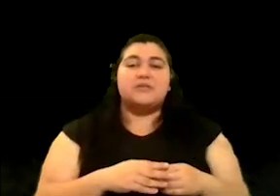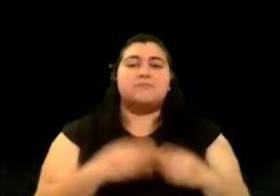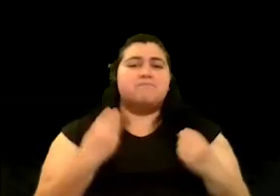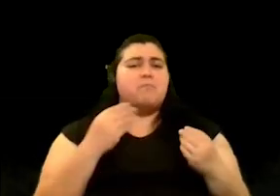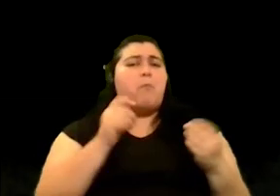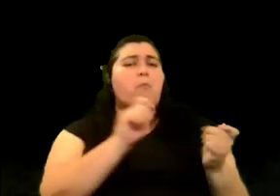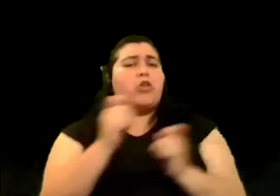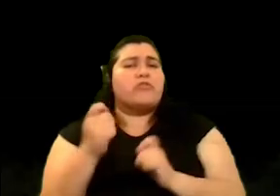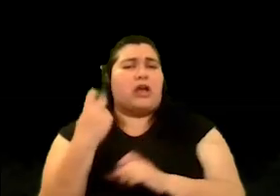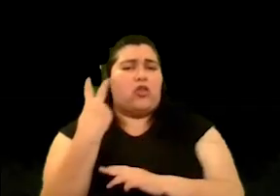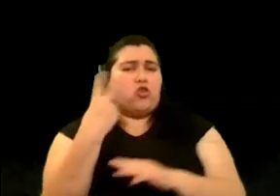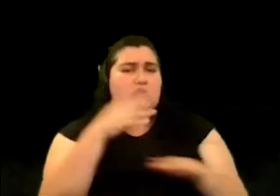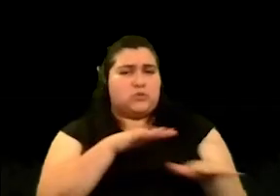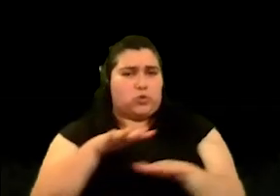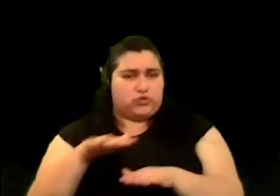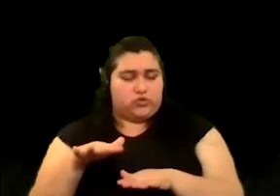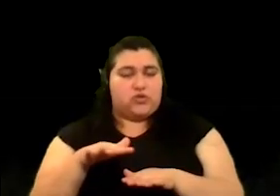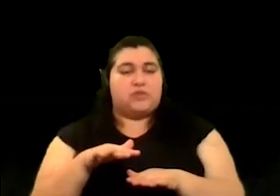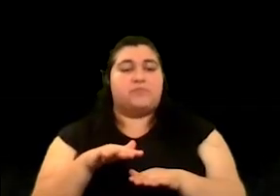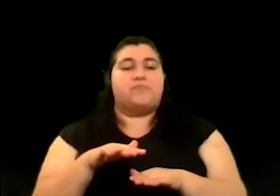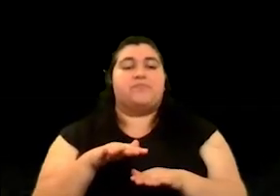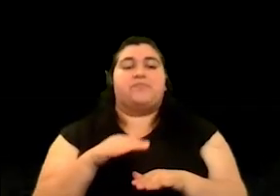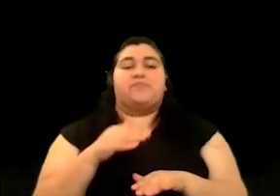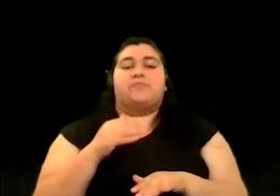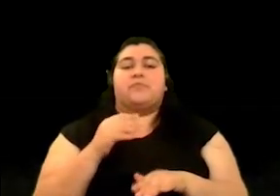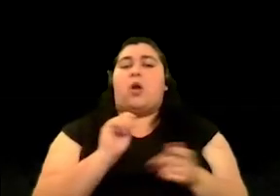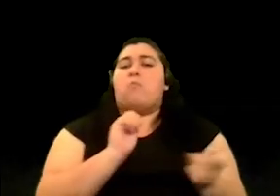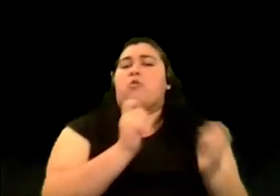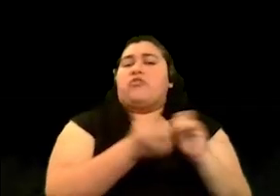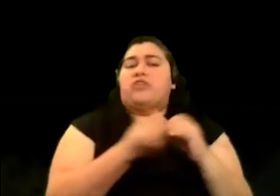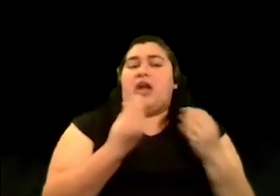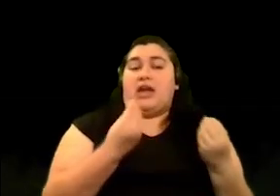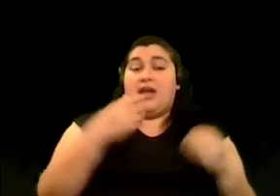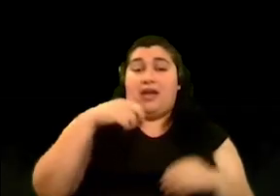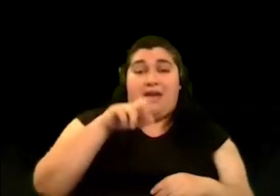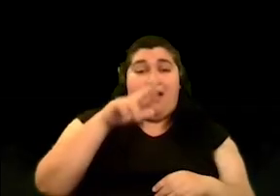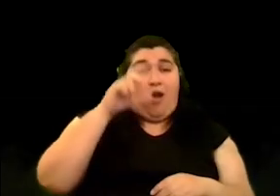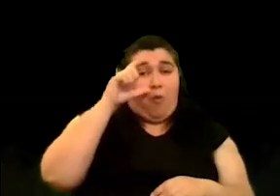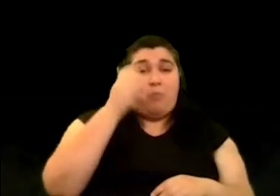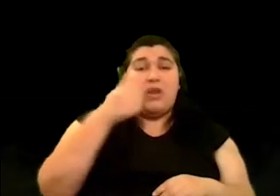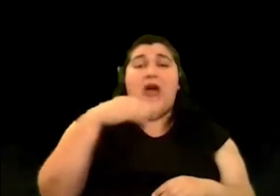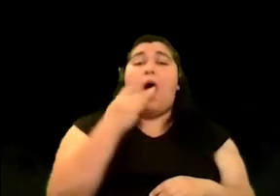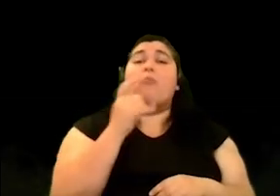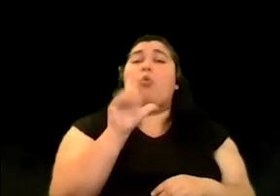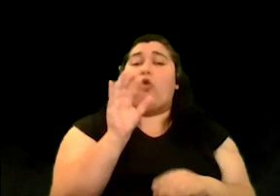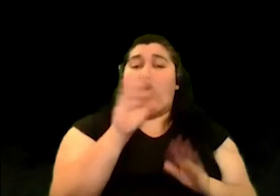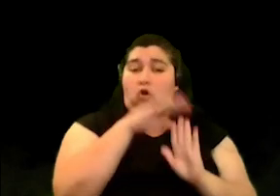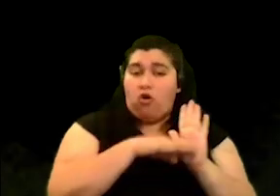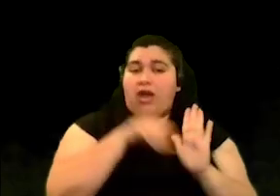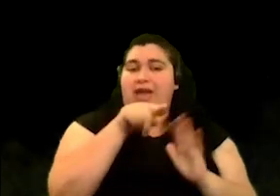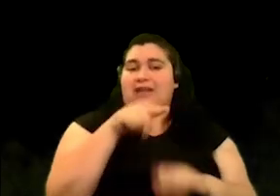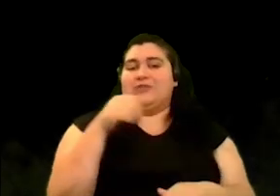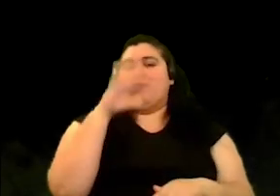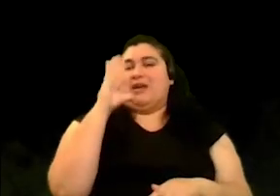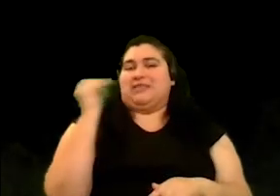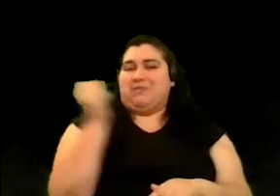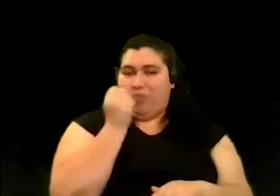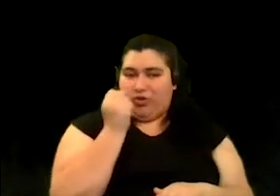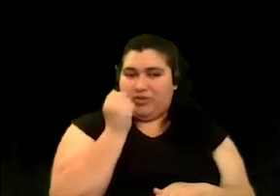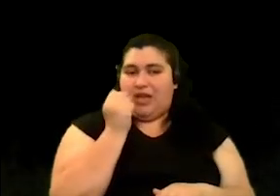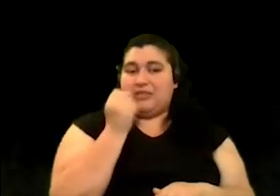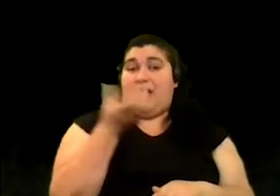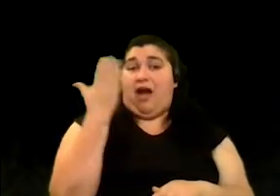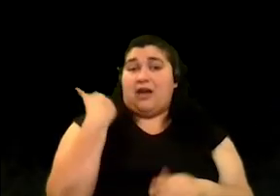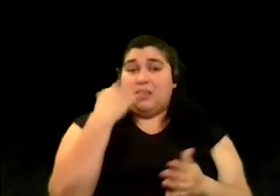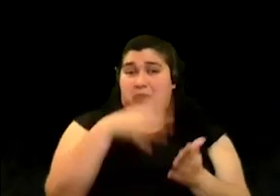dos cuestiones. Lo primero que va a modificar es el preámbulo. Y esto es lo que yo les dije, es muy importante. Los que defendían la